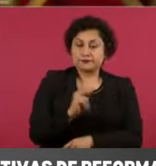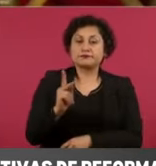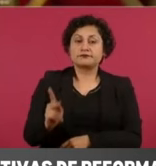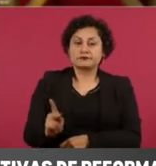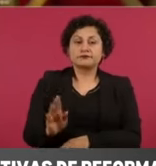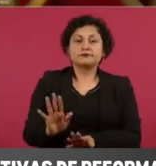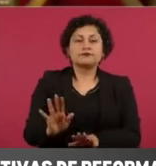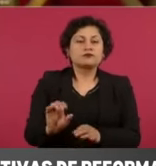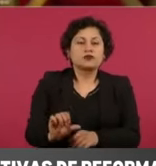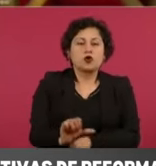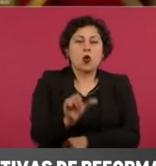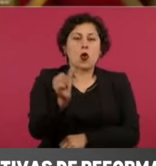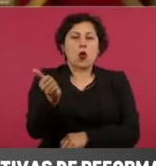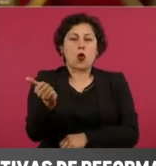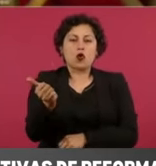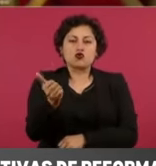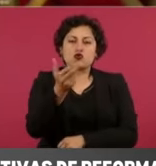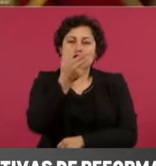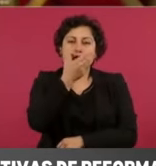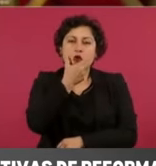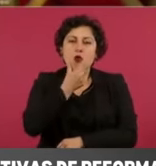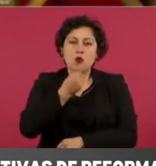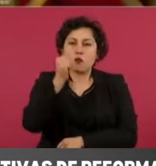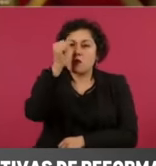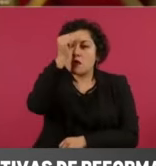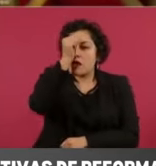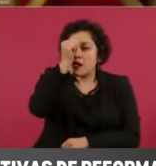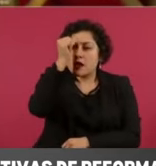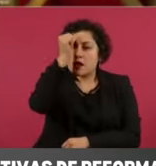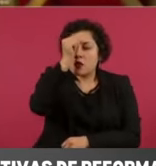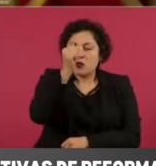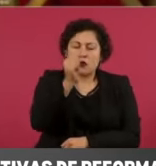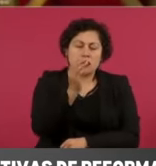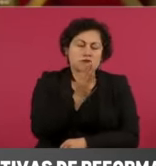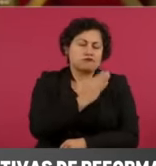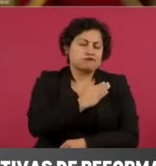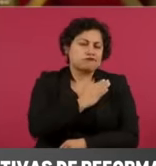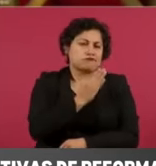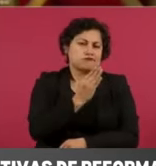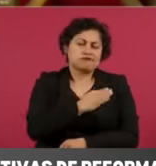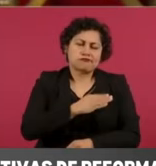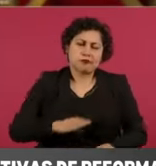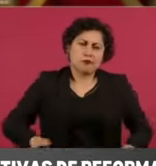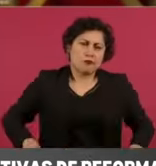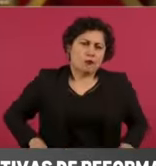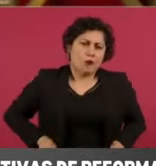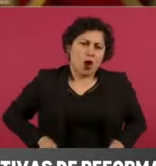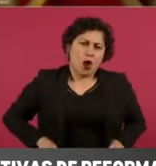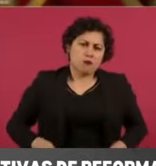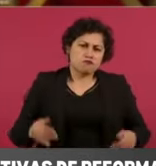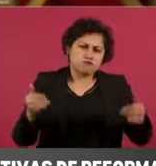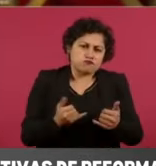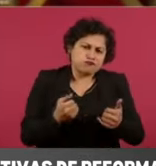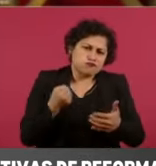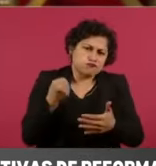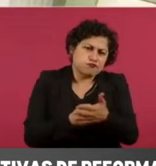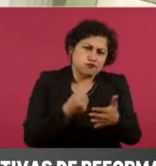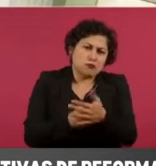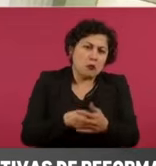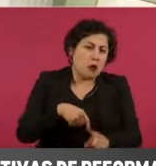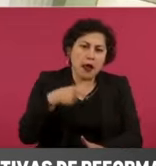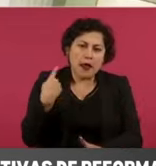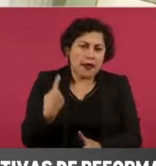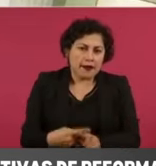otro cura bueno y rebelde, José María Morelos y Pavón, quien dio a conocer